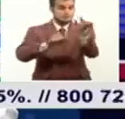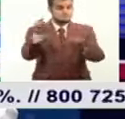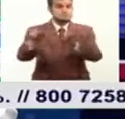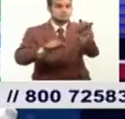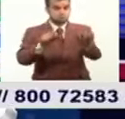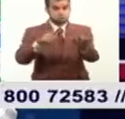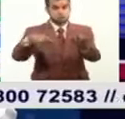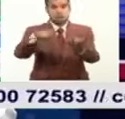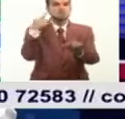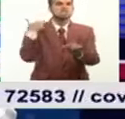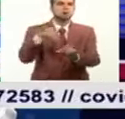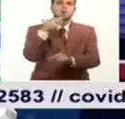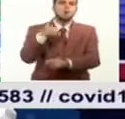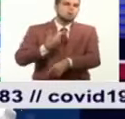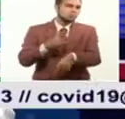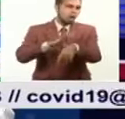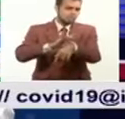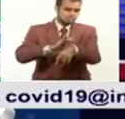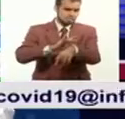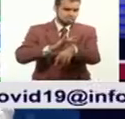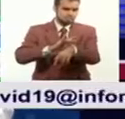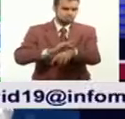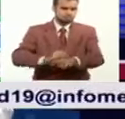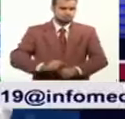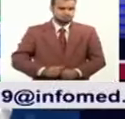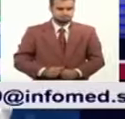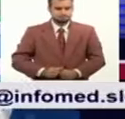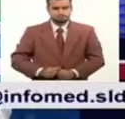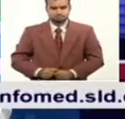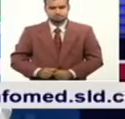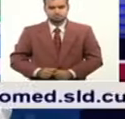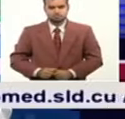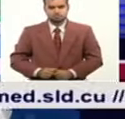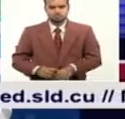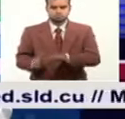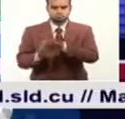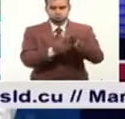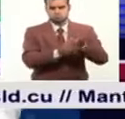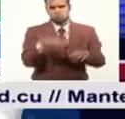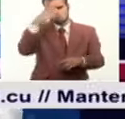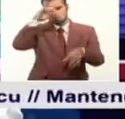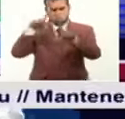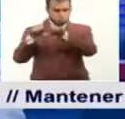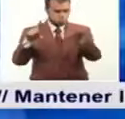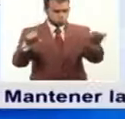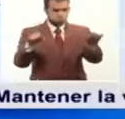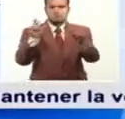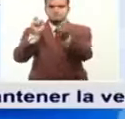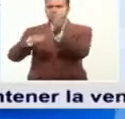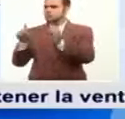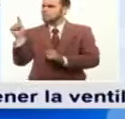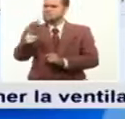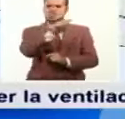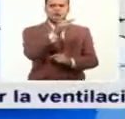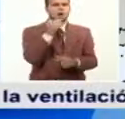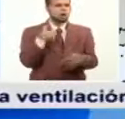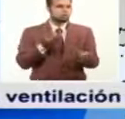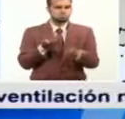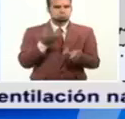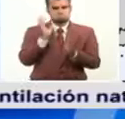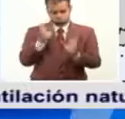diagnosticaron en el día de ayer. Por provincias y por territorio, vamos a ver la